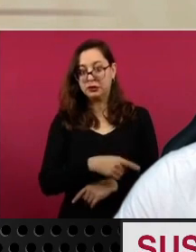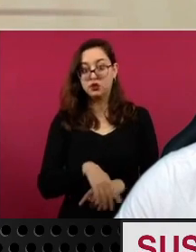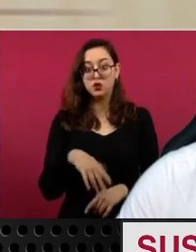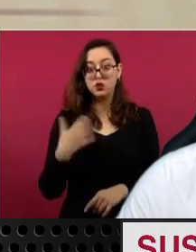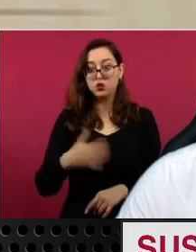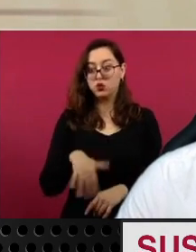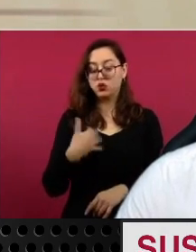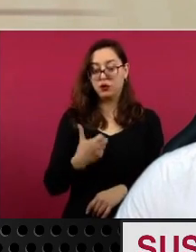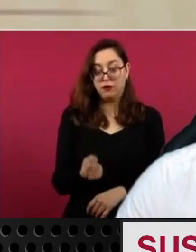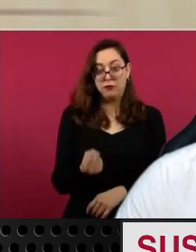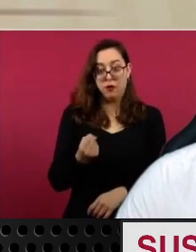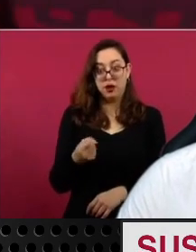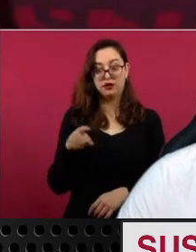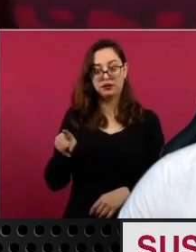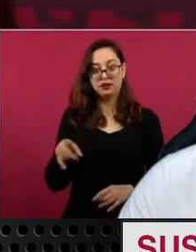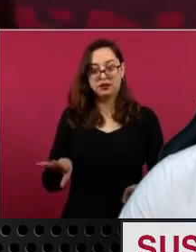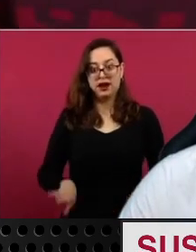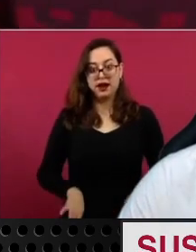cuando cuestionaba